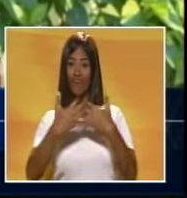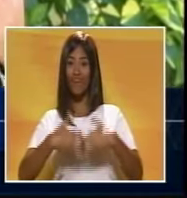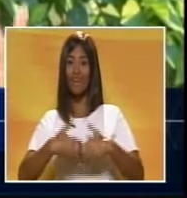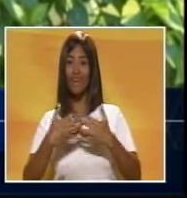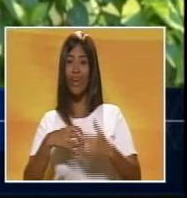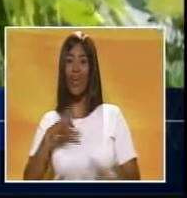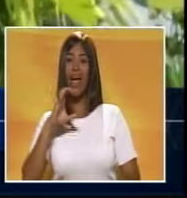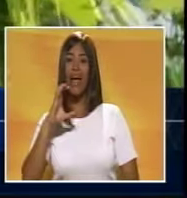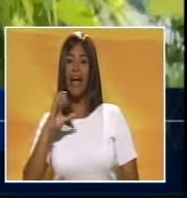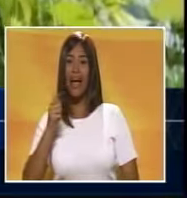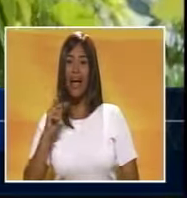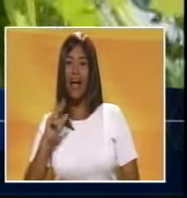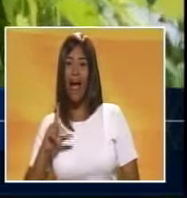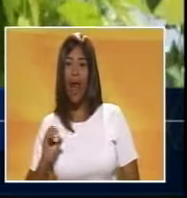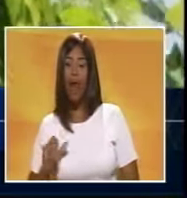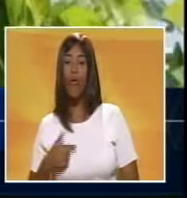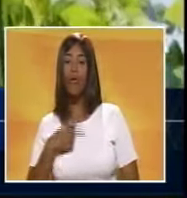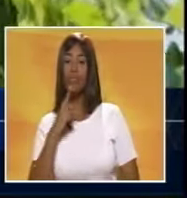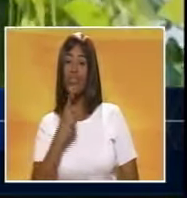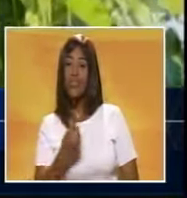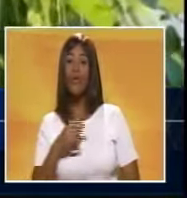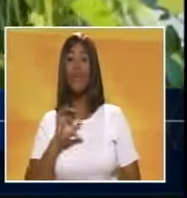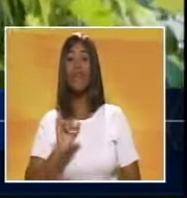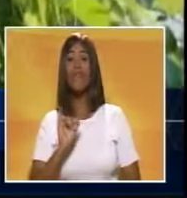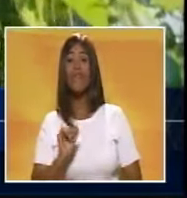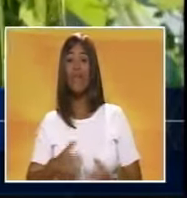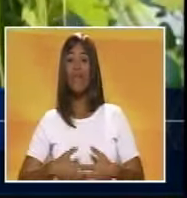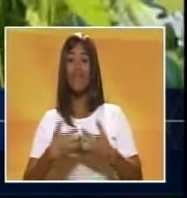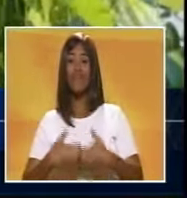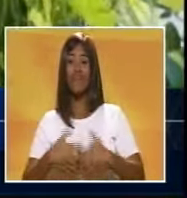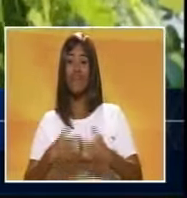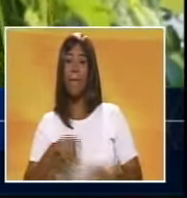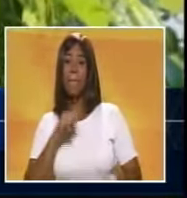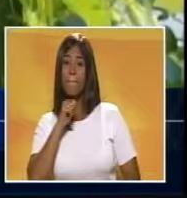Luis González, indicó que las recientes fallas colocan en riesgo